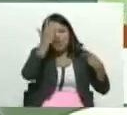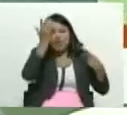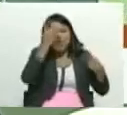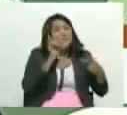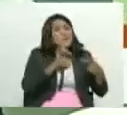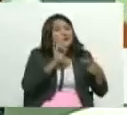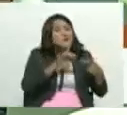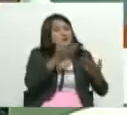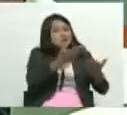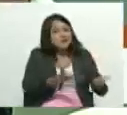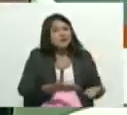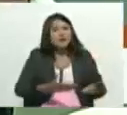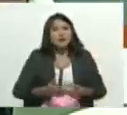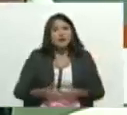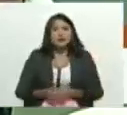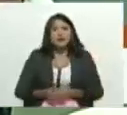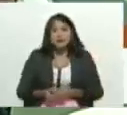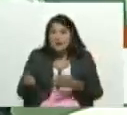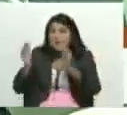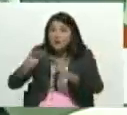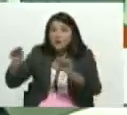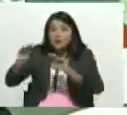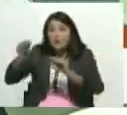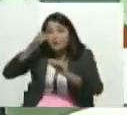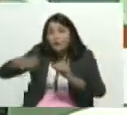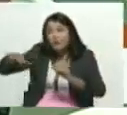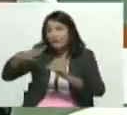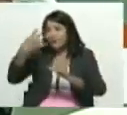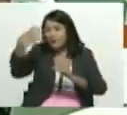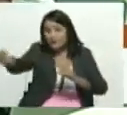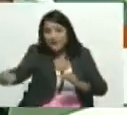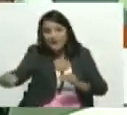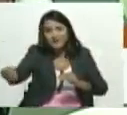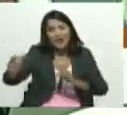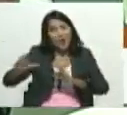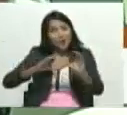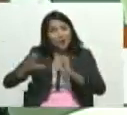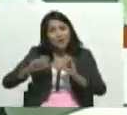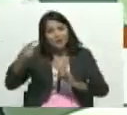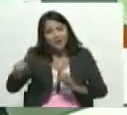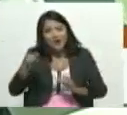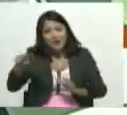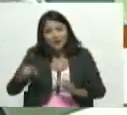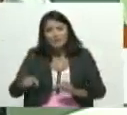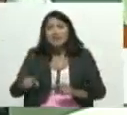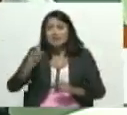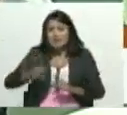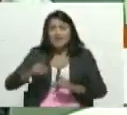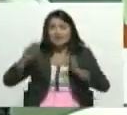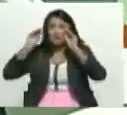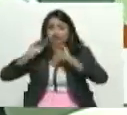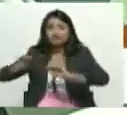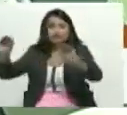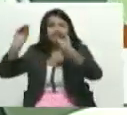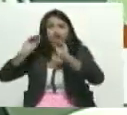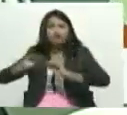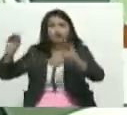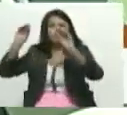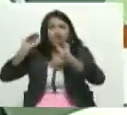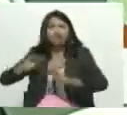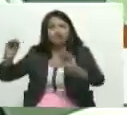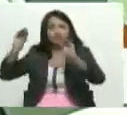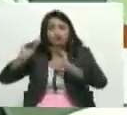política de las masas no basta el voto hay que educar educar educar los medios de